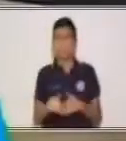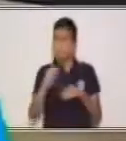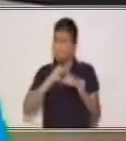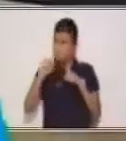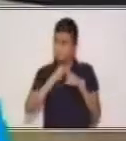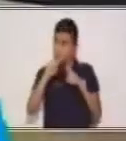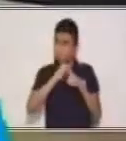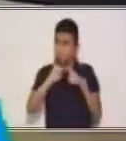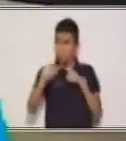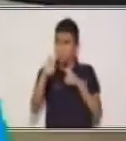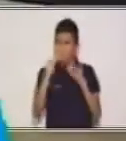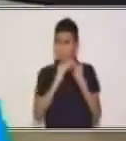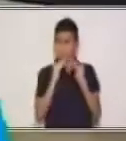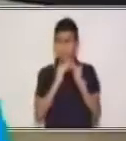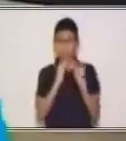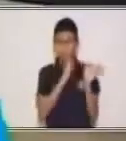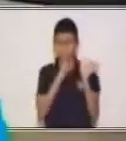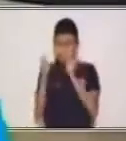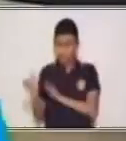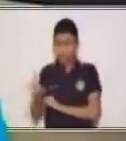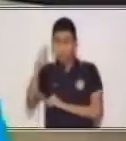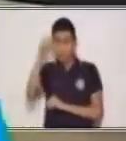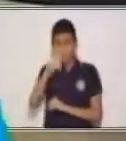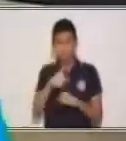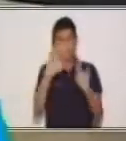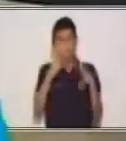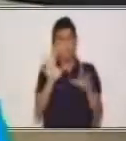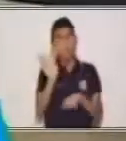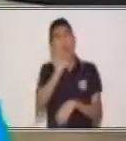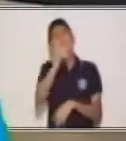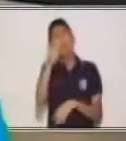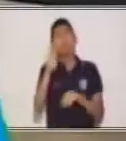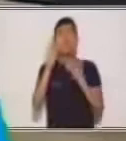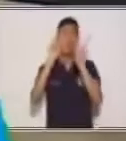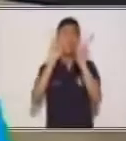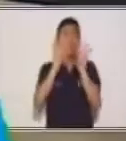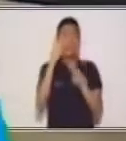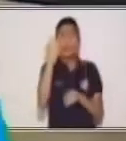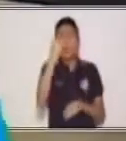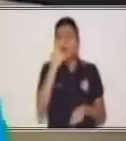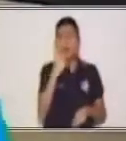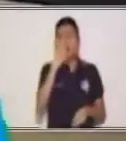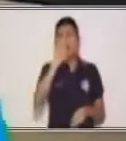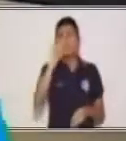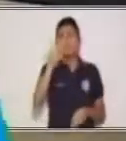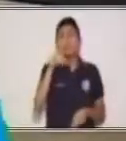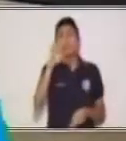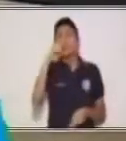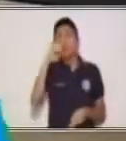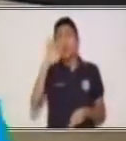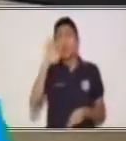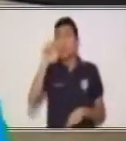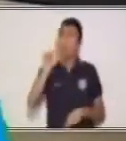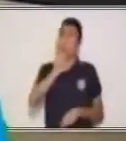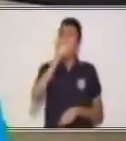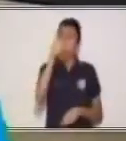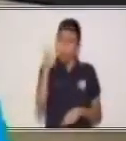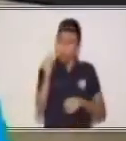Practíquenlo en casa, ¿sí? Vamos a pasar a otro tipo de sujeto. El siguiente tipo de